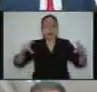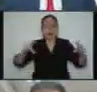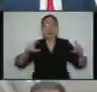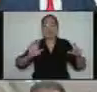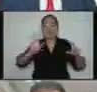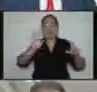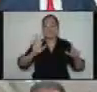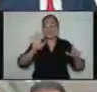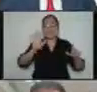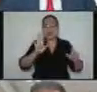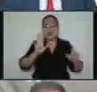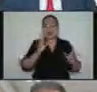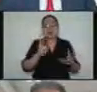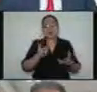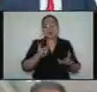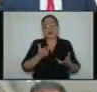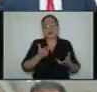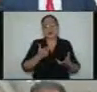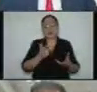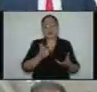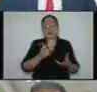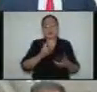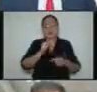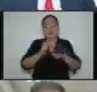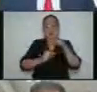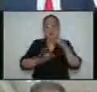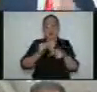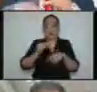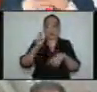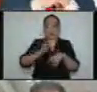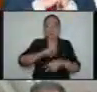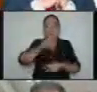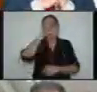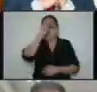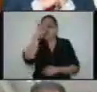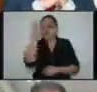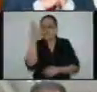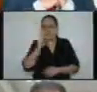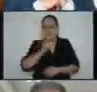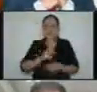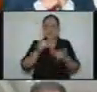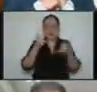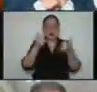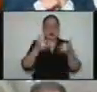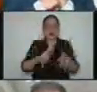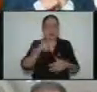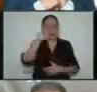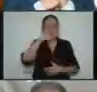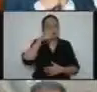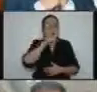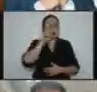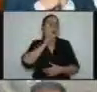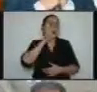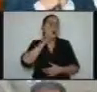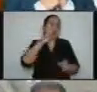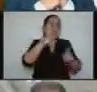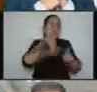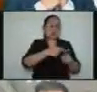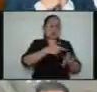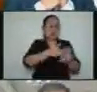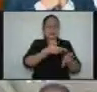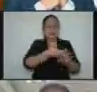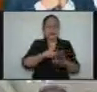costal más pesado para cargar a las mujeres, que hay que